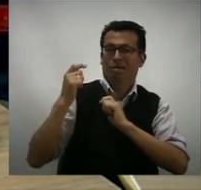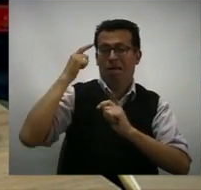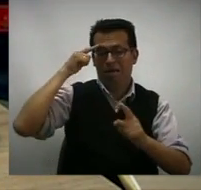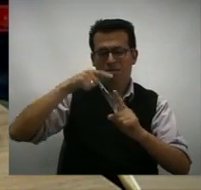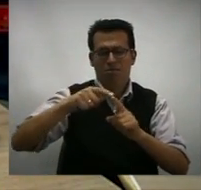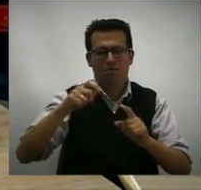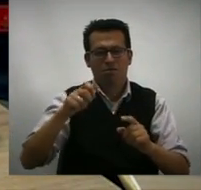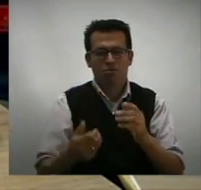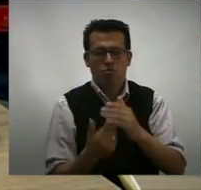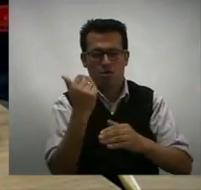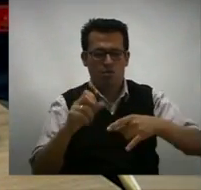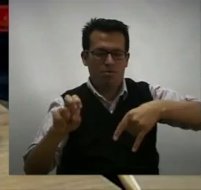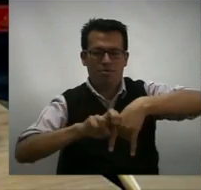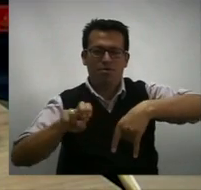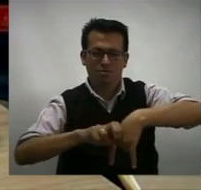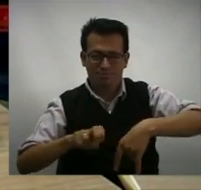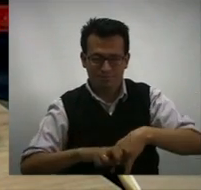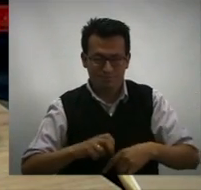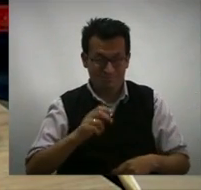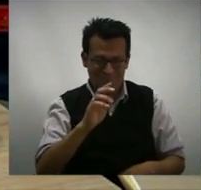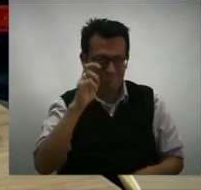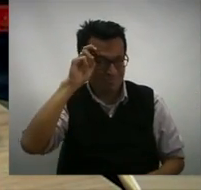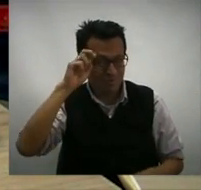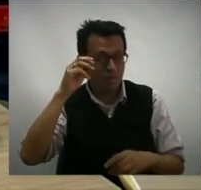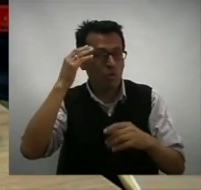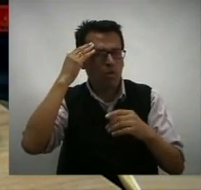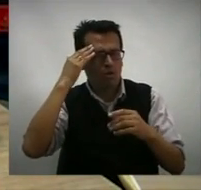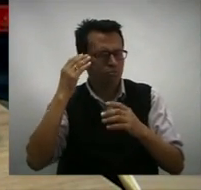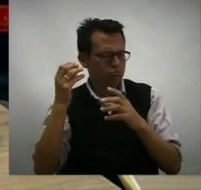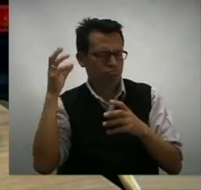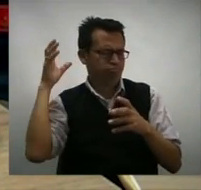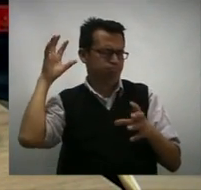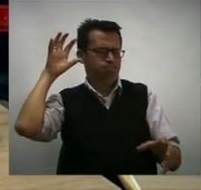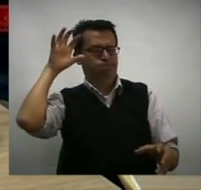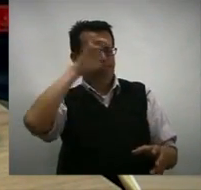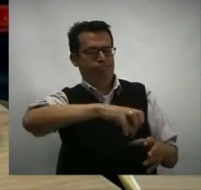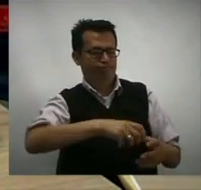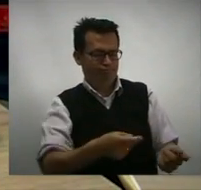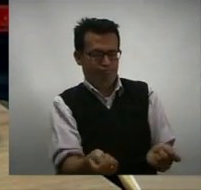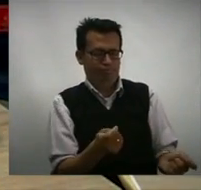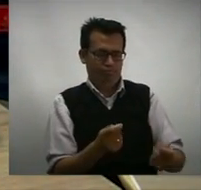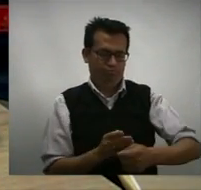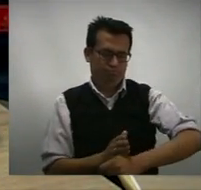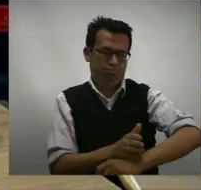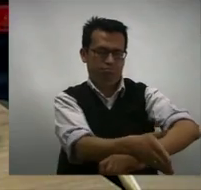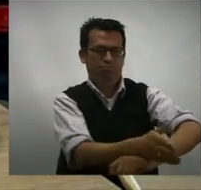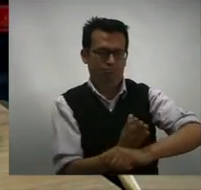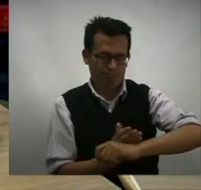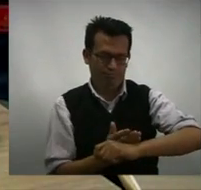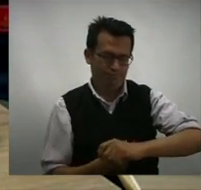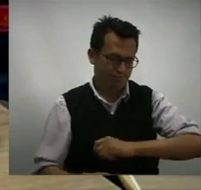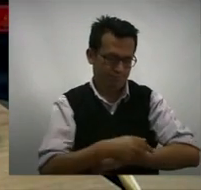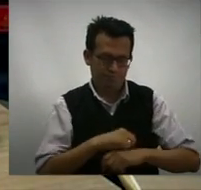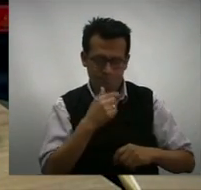nuevo mito que sustenta la naciente tecnología de socialización al servicio de la mediación universal en la realización